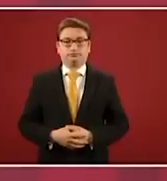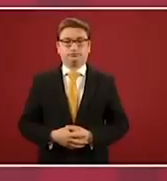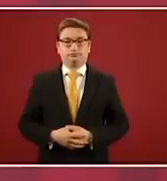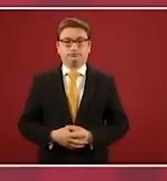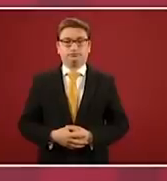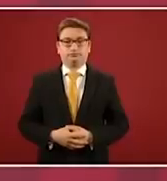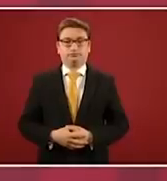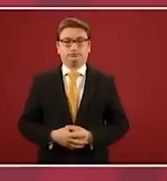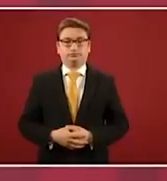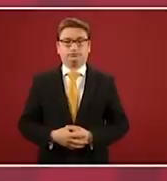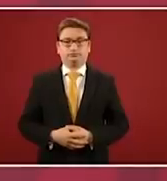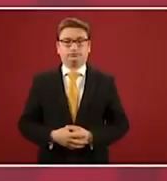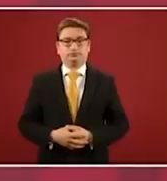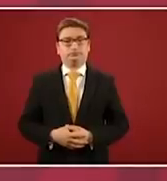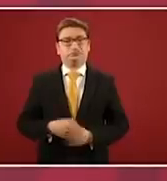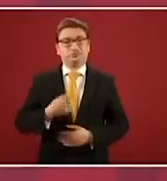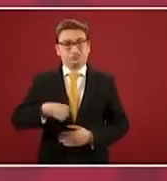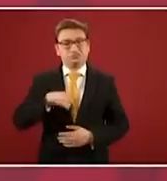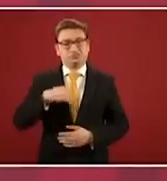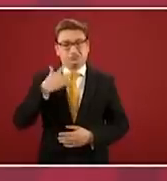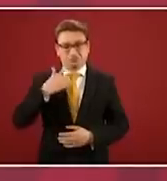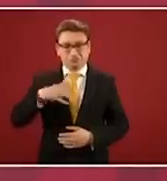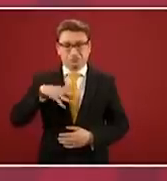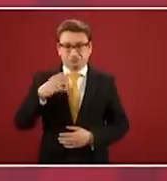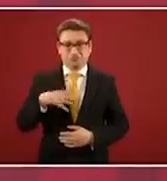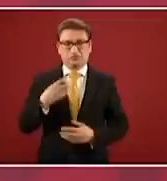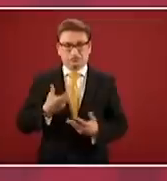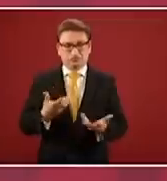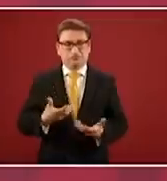pues el intento.